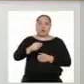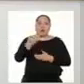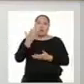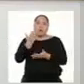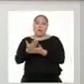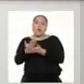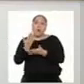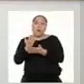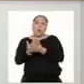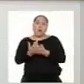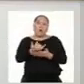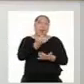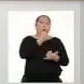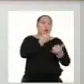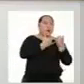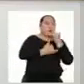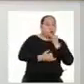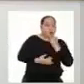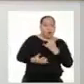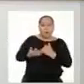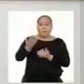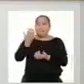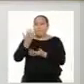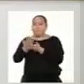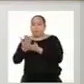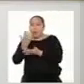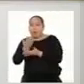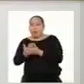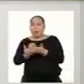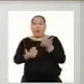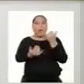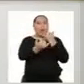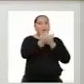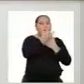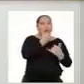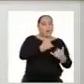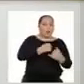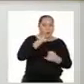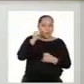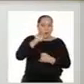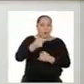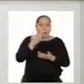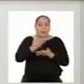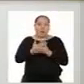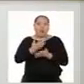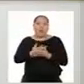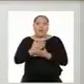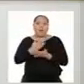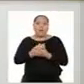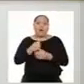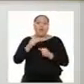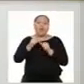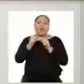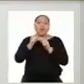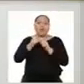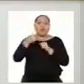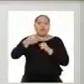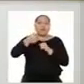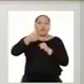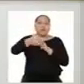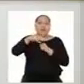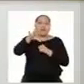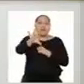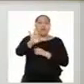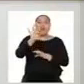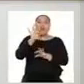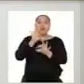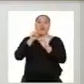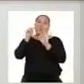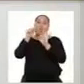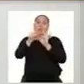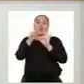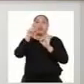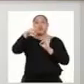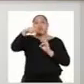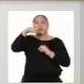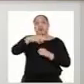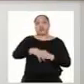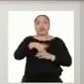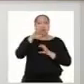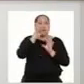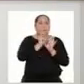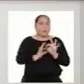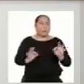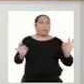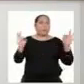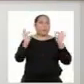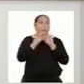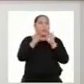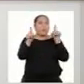porque vamos probando algunas cantidades y respetando las condiciones, hasta llegar a los valores que necesitamos. Es importante